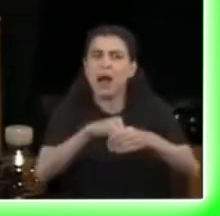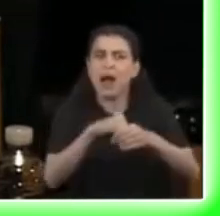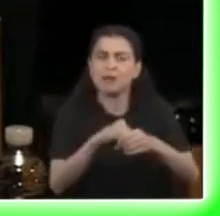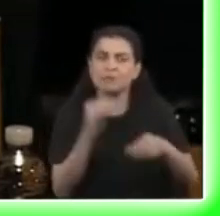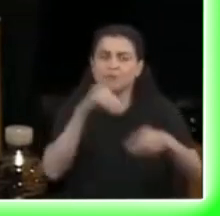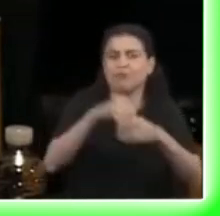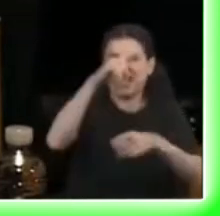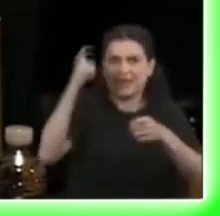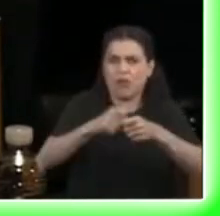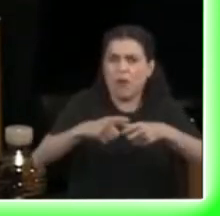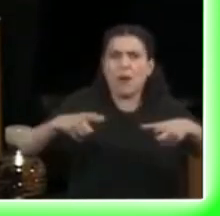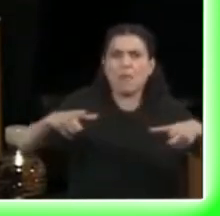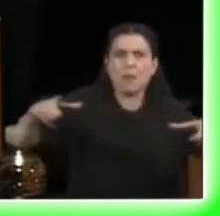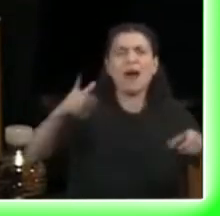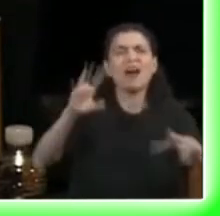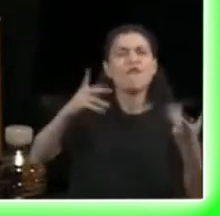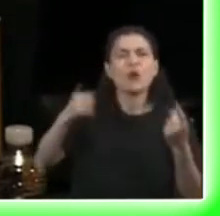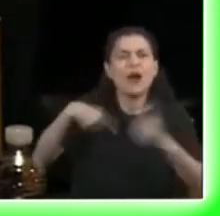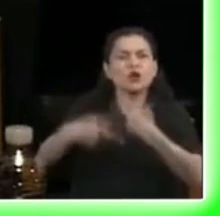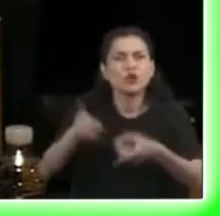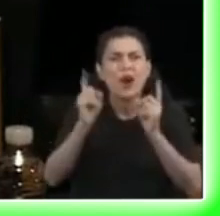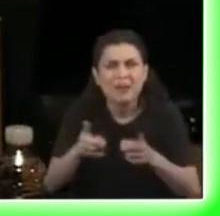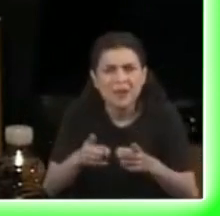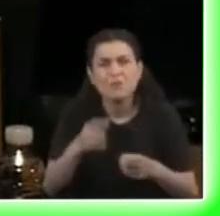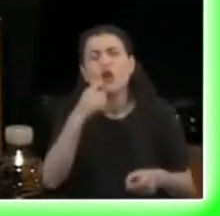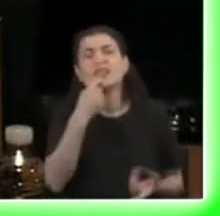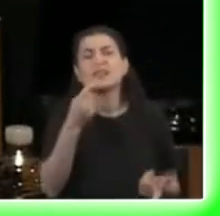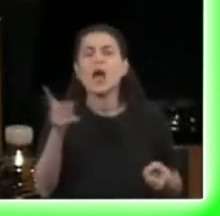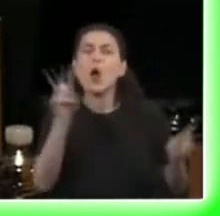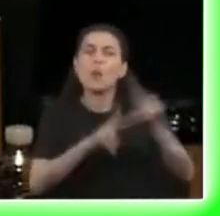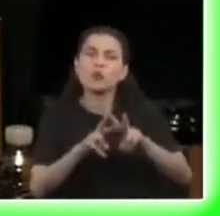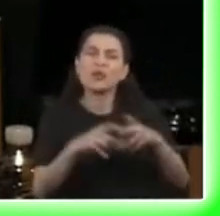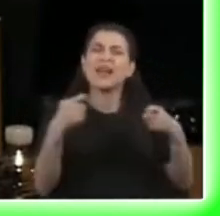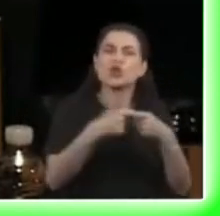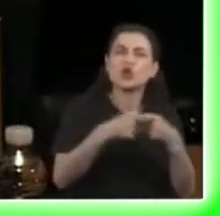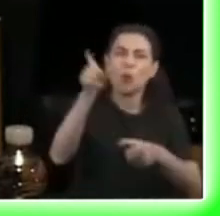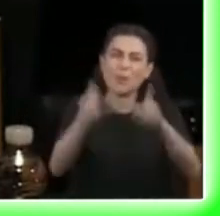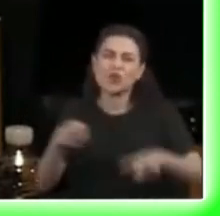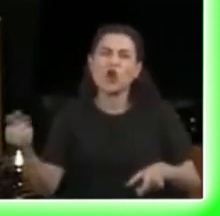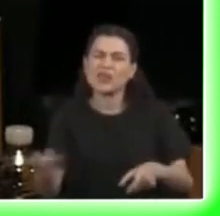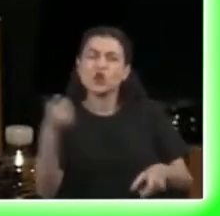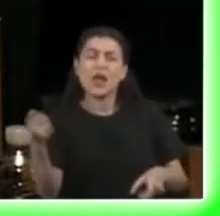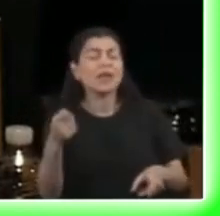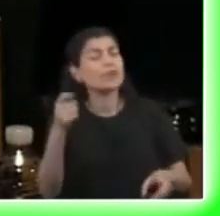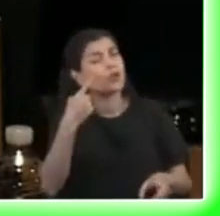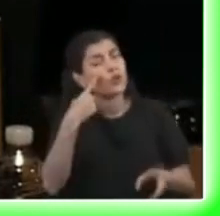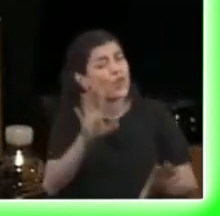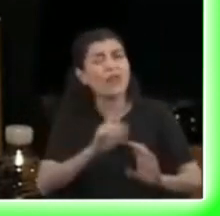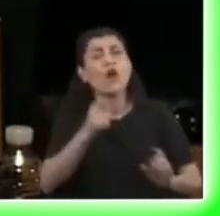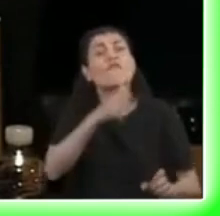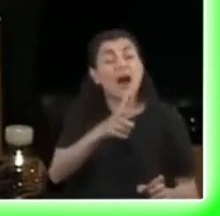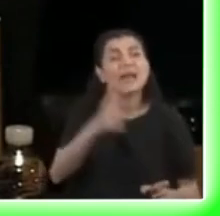que este sistema persista. Coquetear con el socialismo puede parecer gratuito al principio, puede parecer